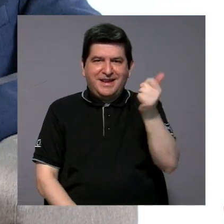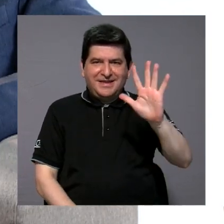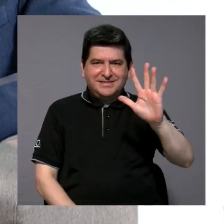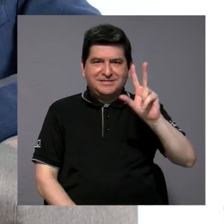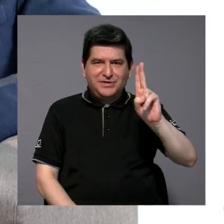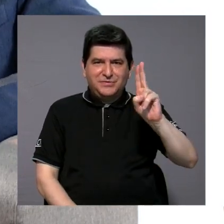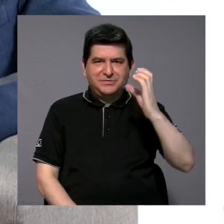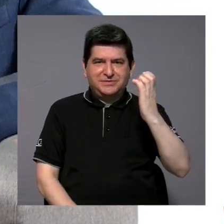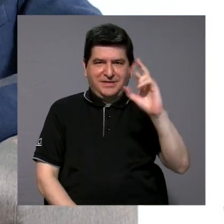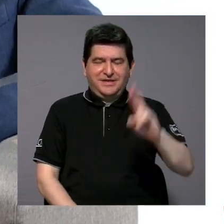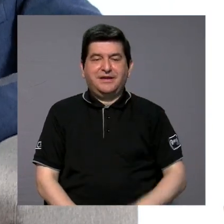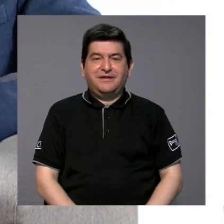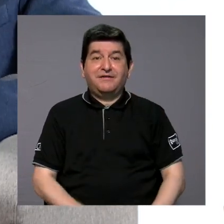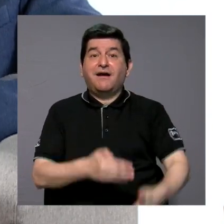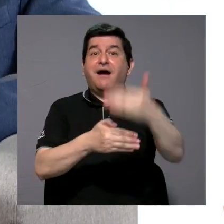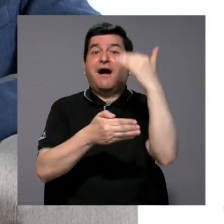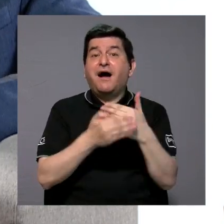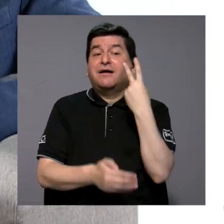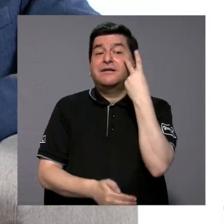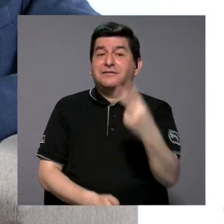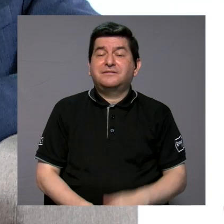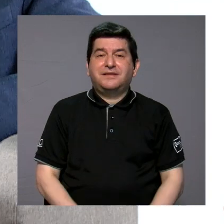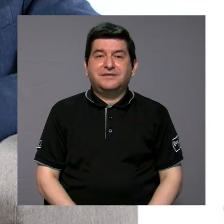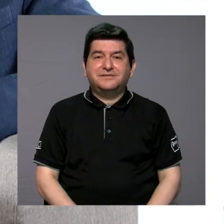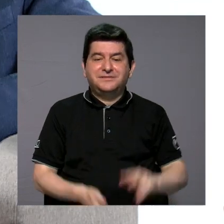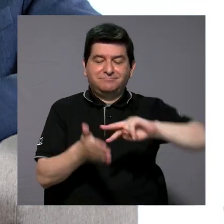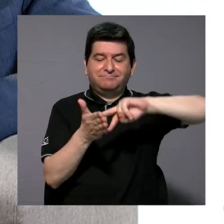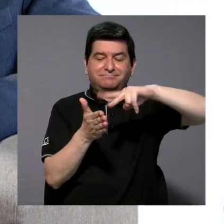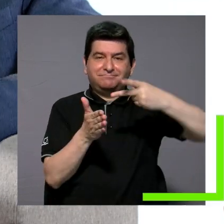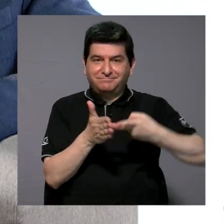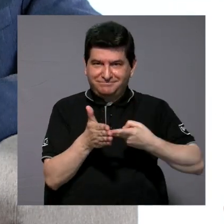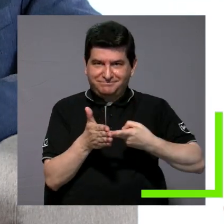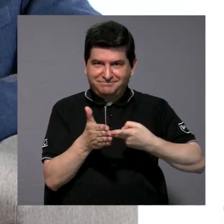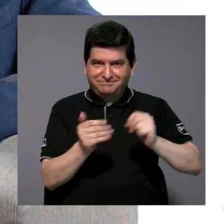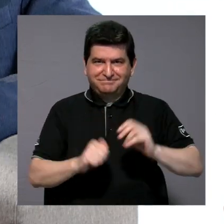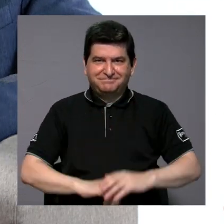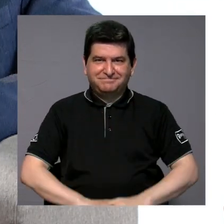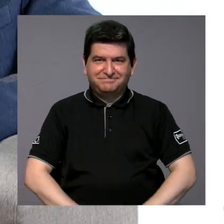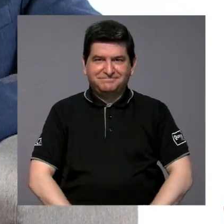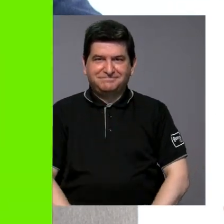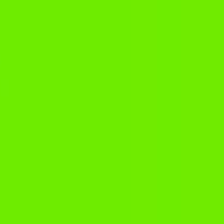15 UCR, no sin antes ver nuestra sección de conceptos.